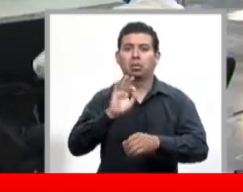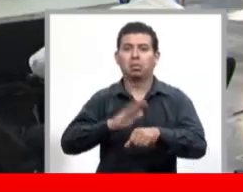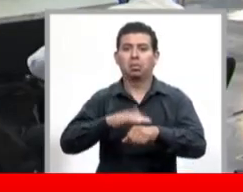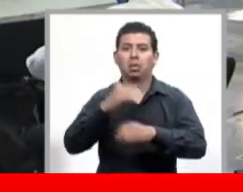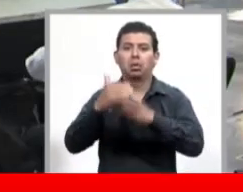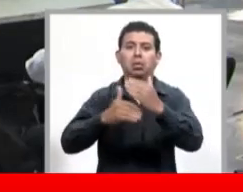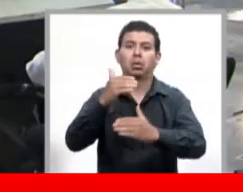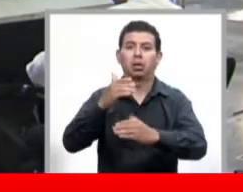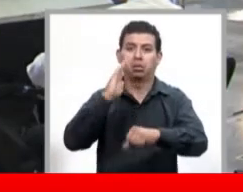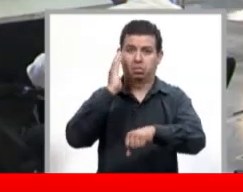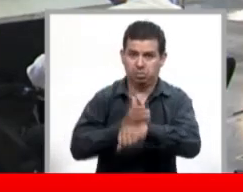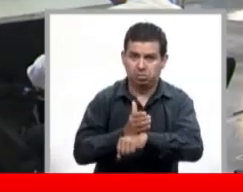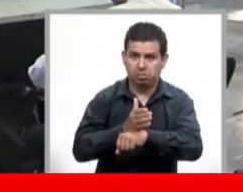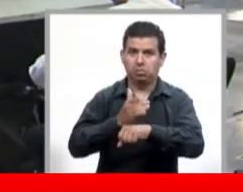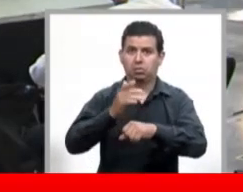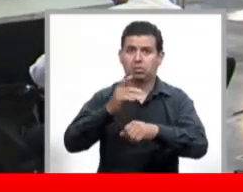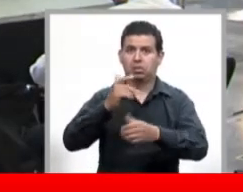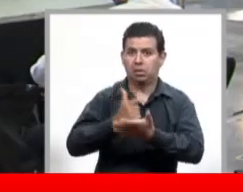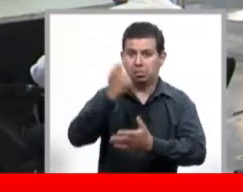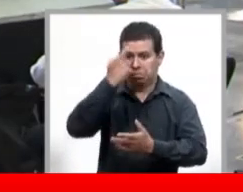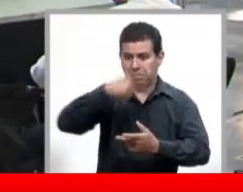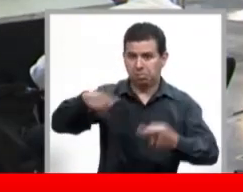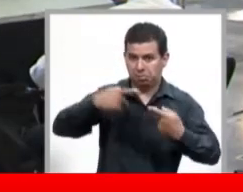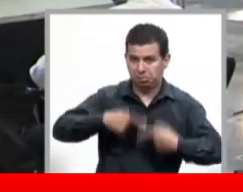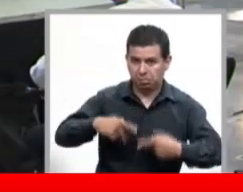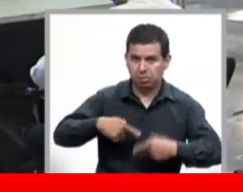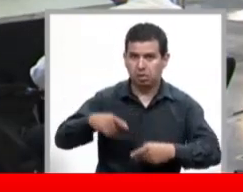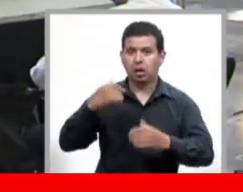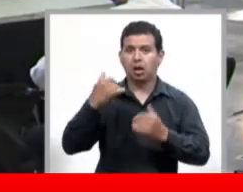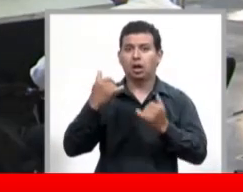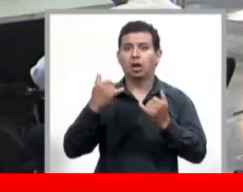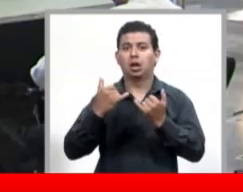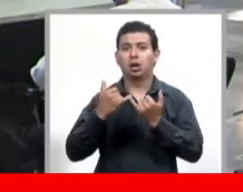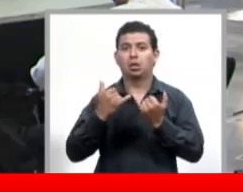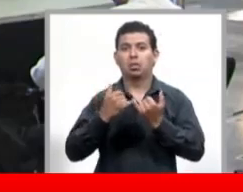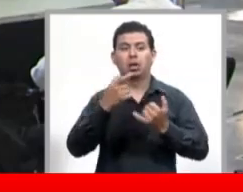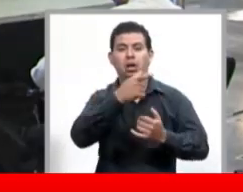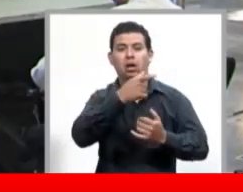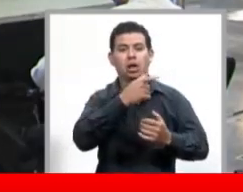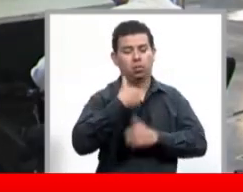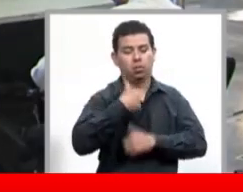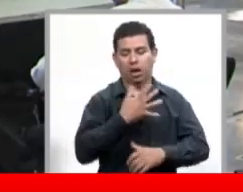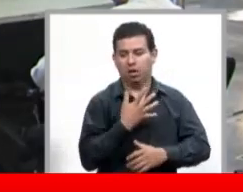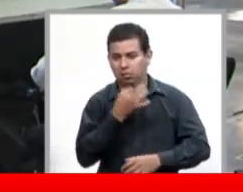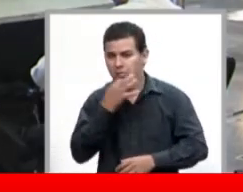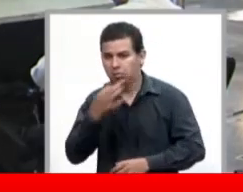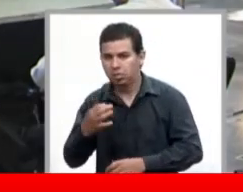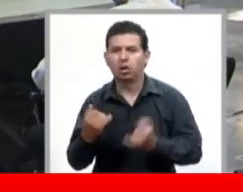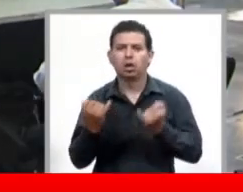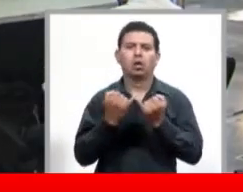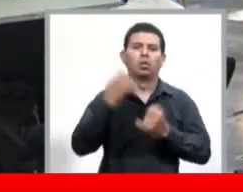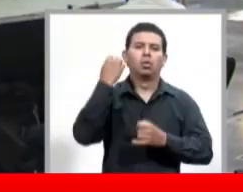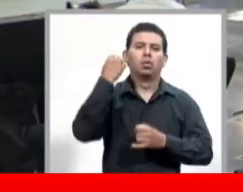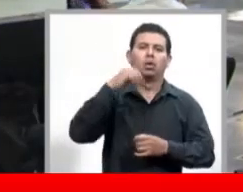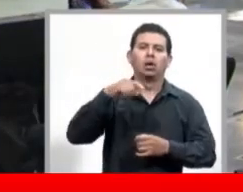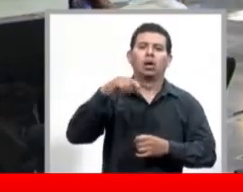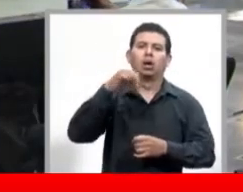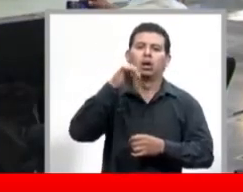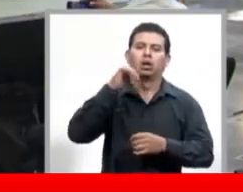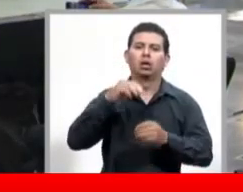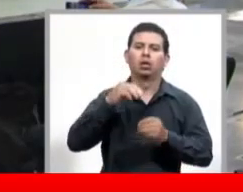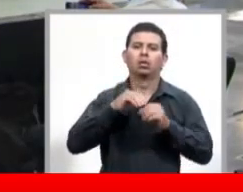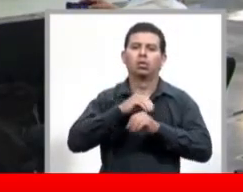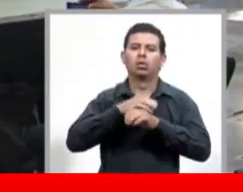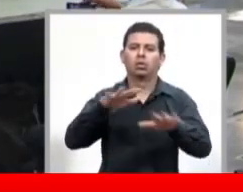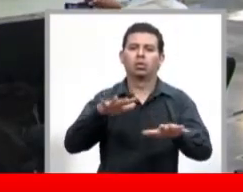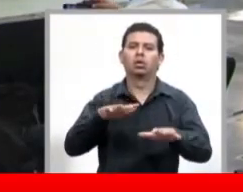dado para la población civil y para las autoridades? Y por último, Oaxaca ya está en recesión ante esta situación que se está